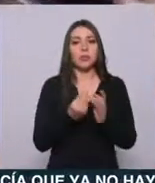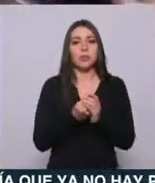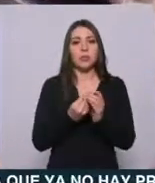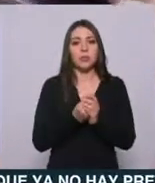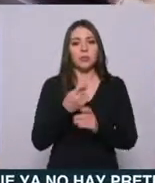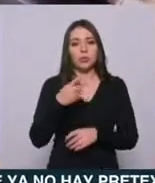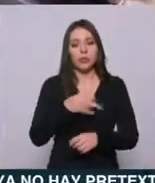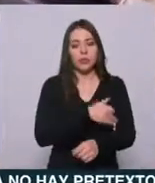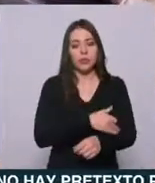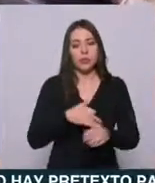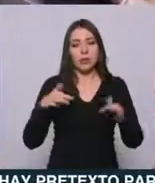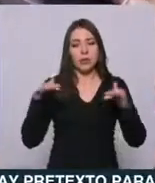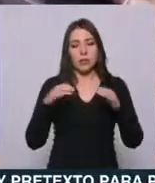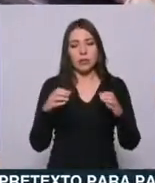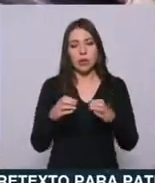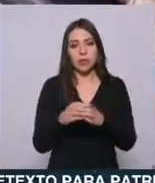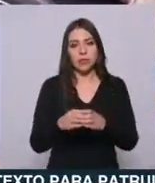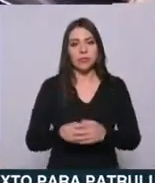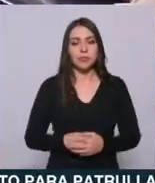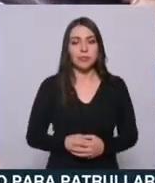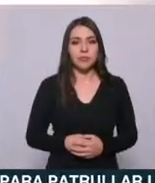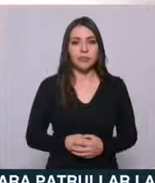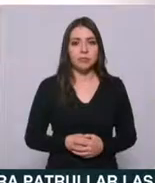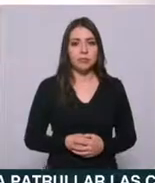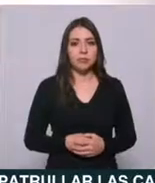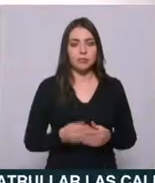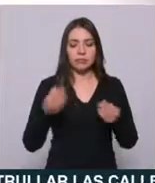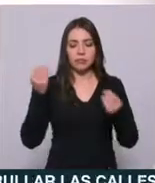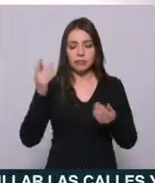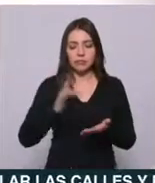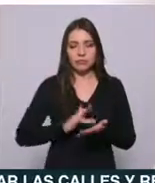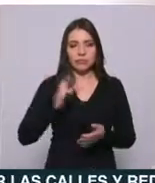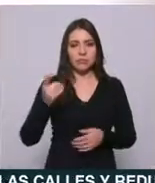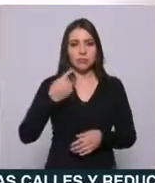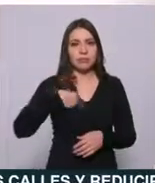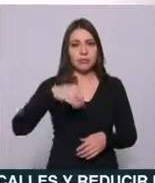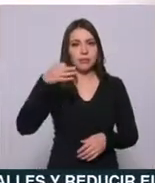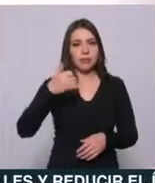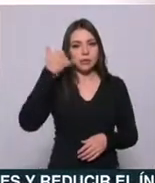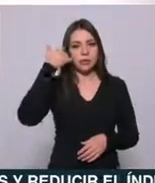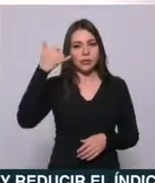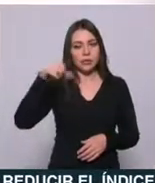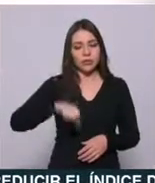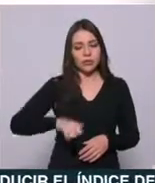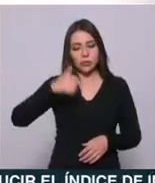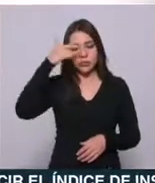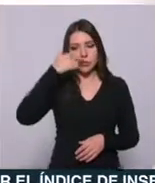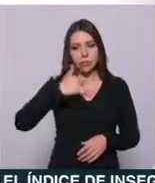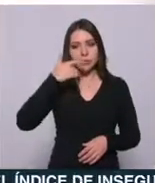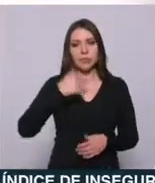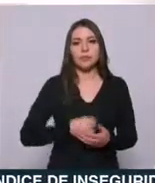familia. Muchísimas gracias, Astrid del Ángel, por habernos tomado la llamada esta noche.